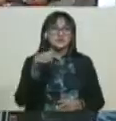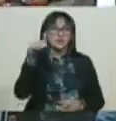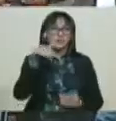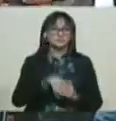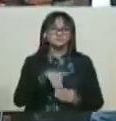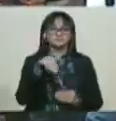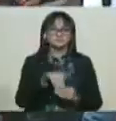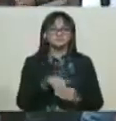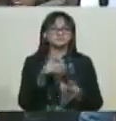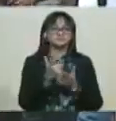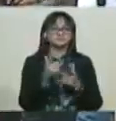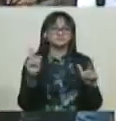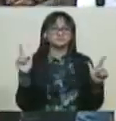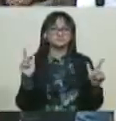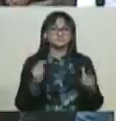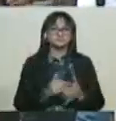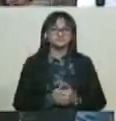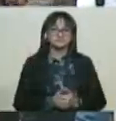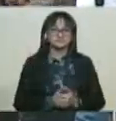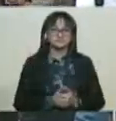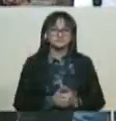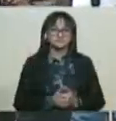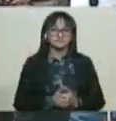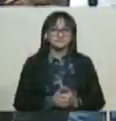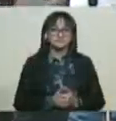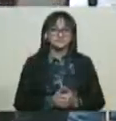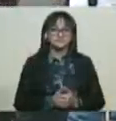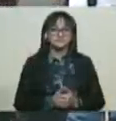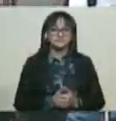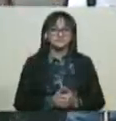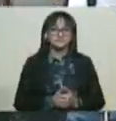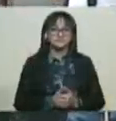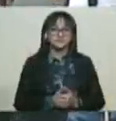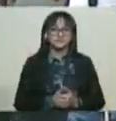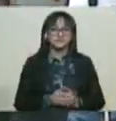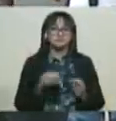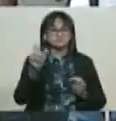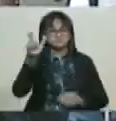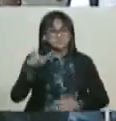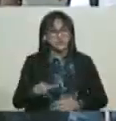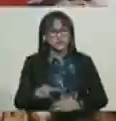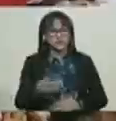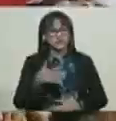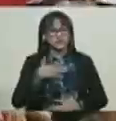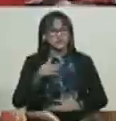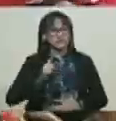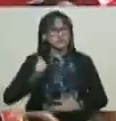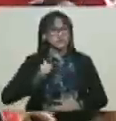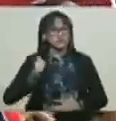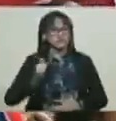libremente soberanamente por el candidato que quieran